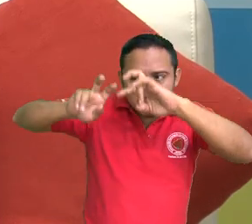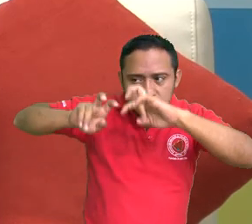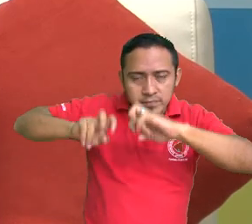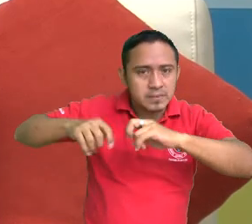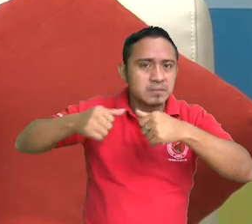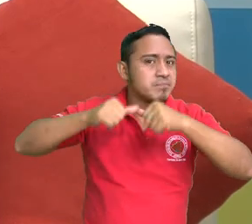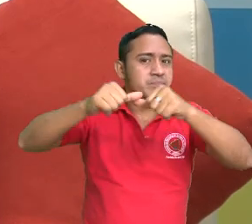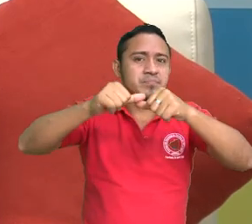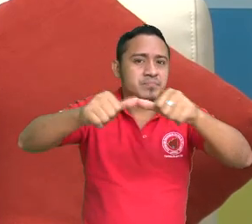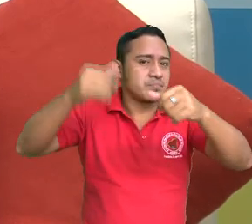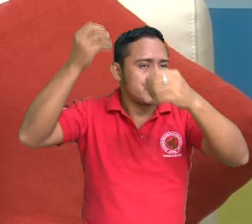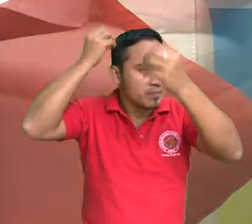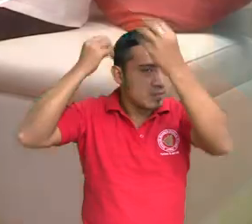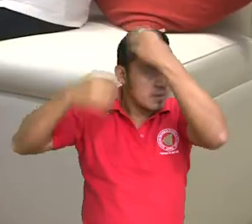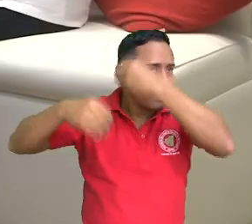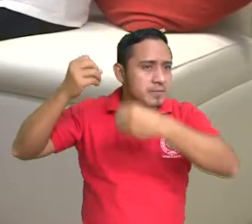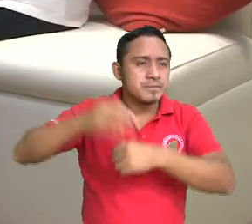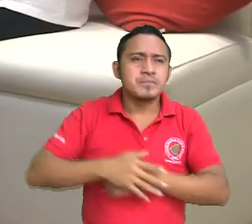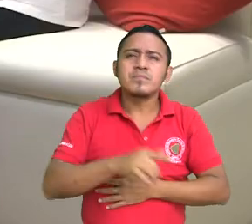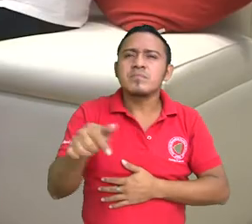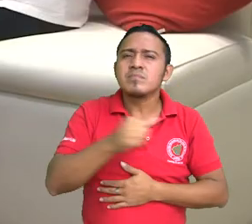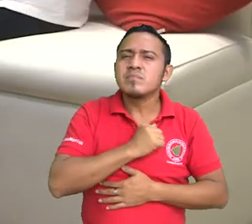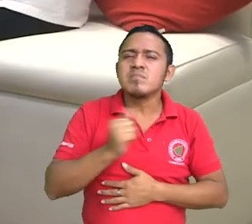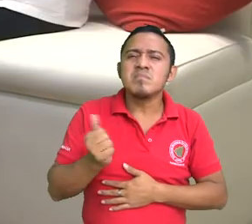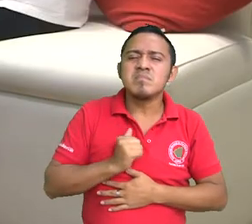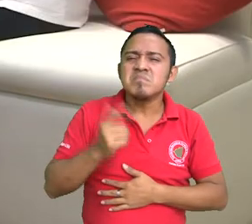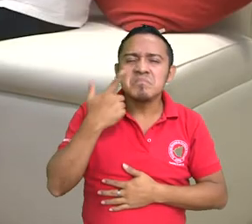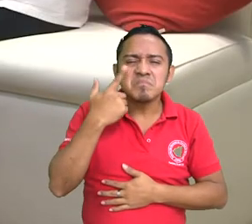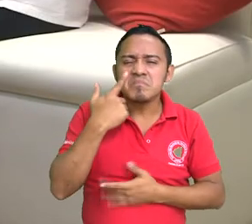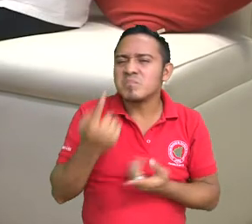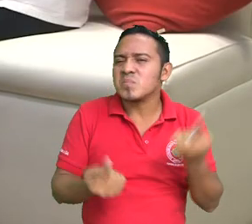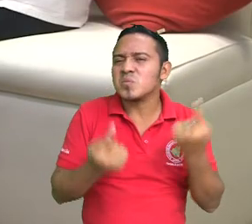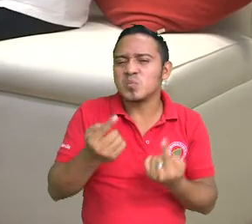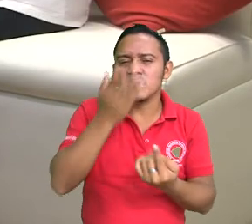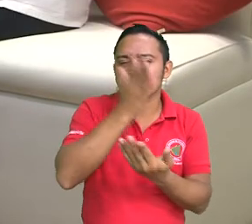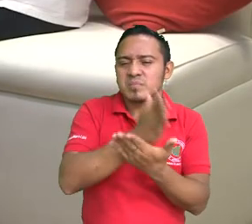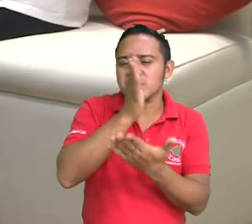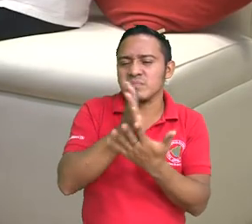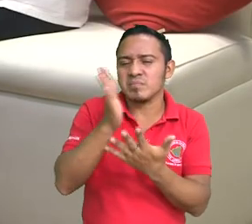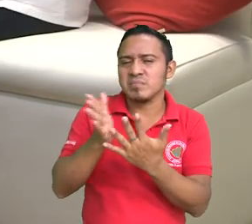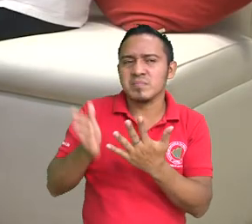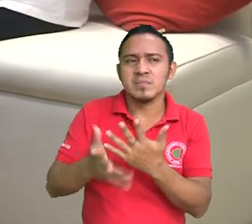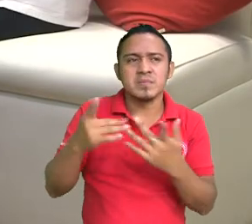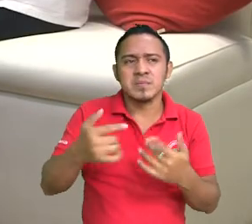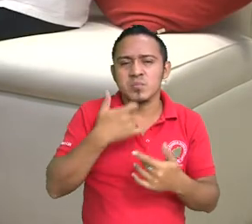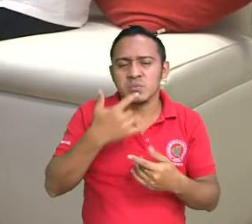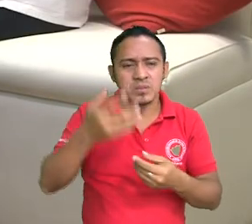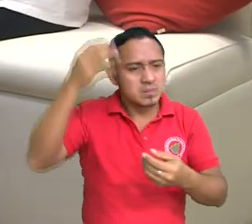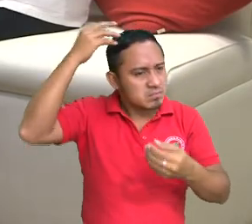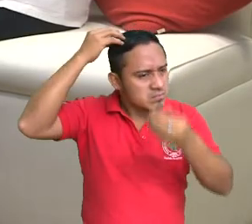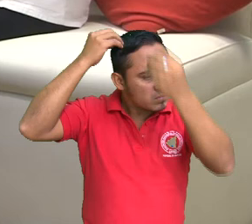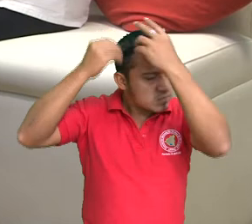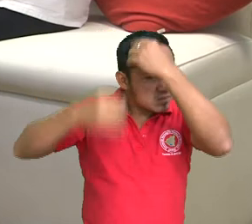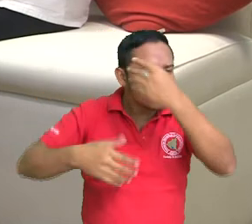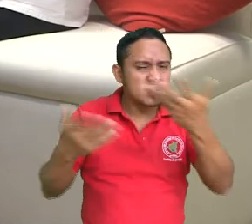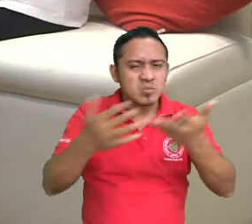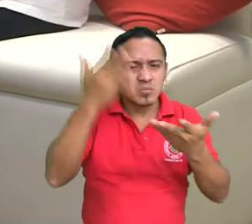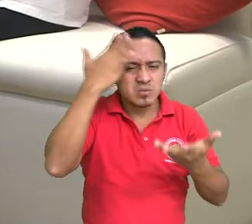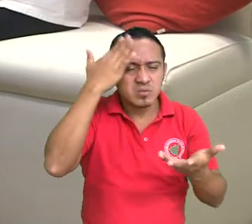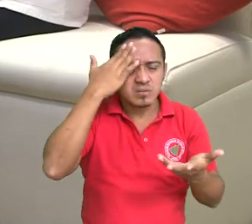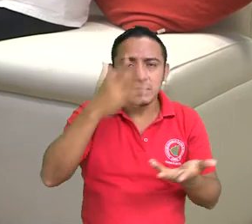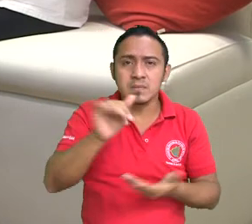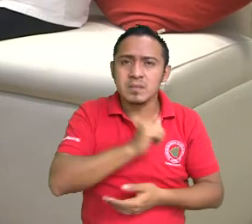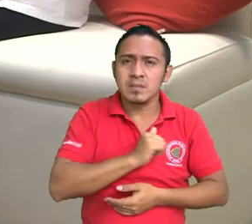seguir cayendo. ¿Y qué tipo de pruebas hacen ustedes para determinar la causa, el origen de la caída del pelo? ¿Hay